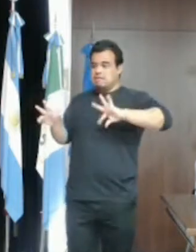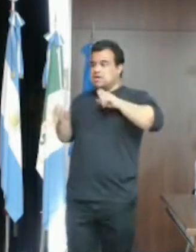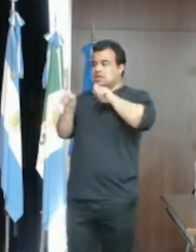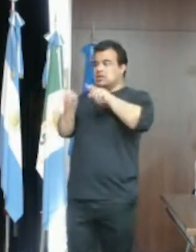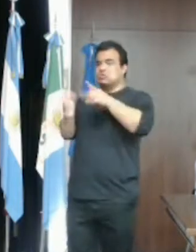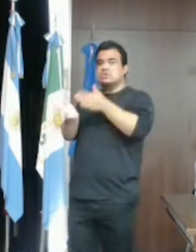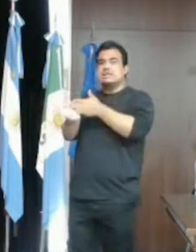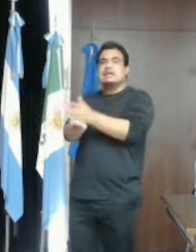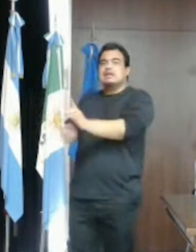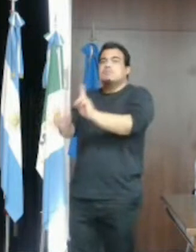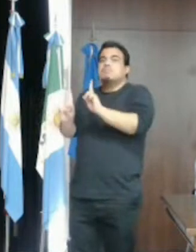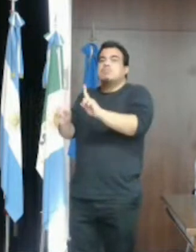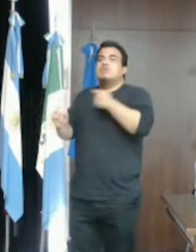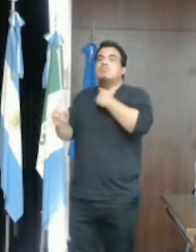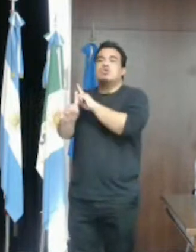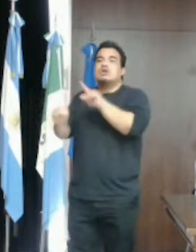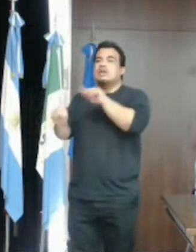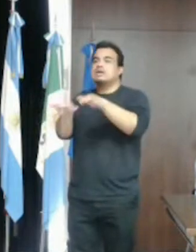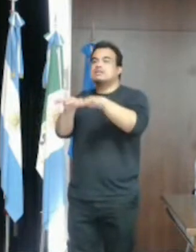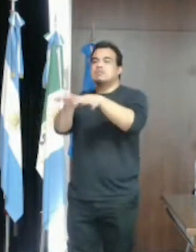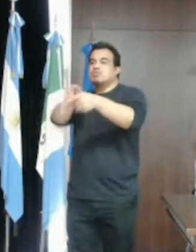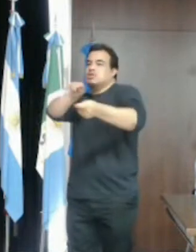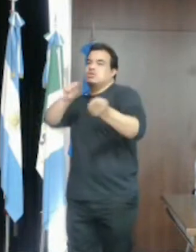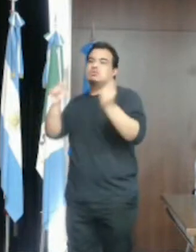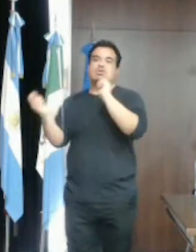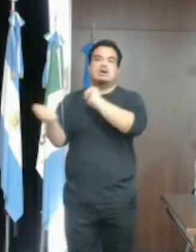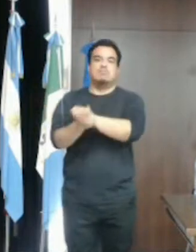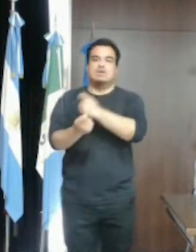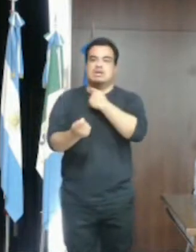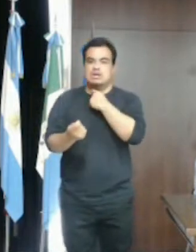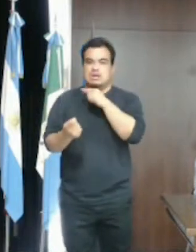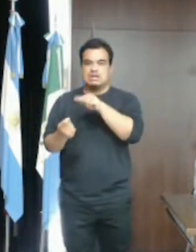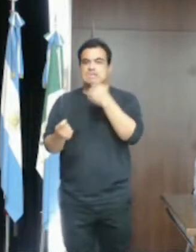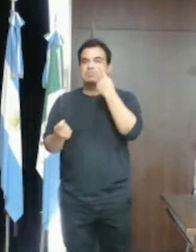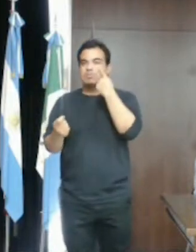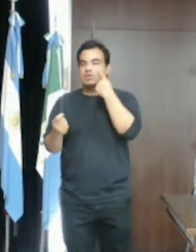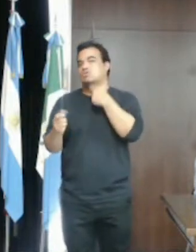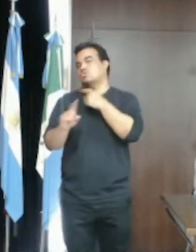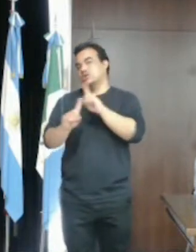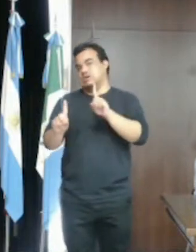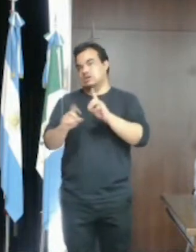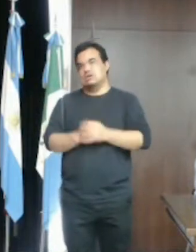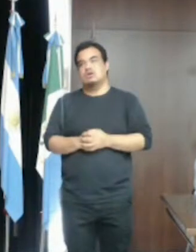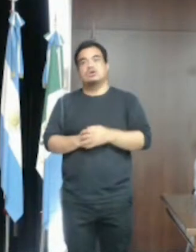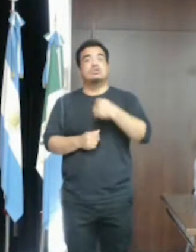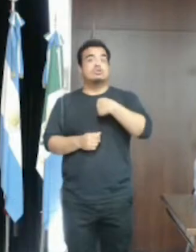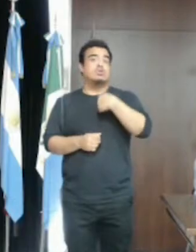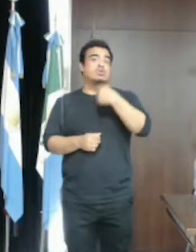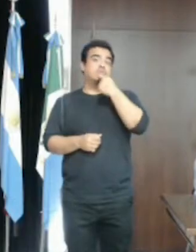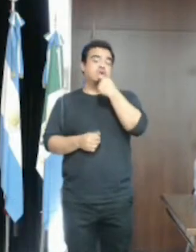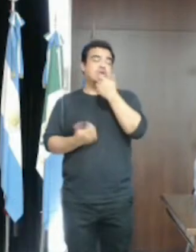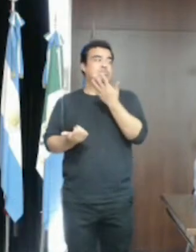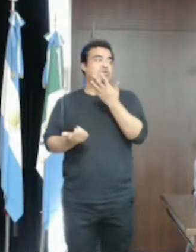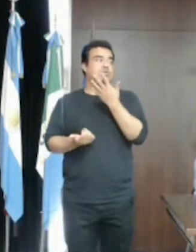si yo a ese paciente le controlo el dolor, no es que desaparezca, le controlo. La medicación le controla.